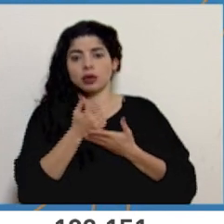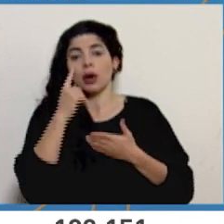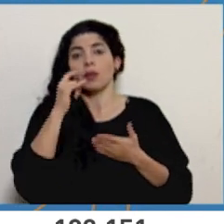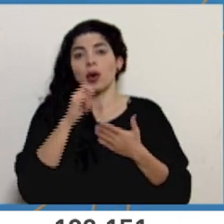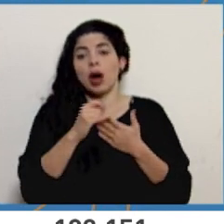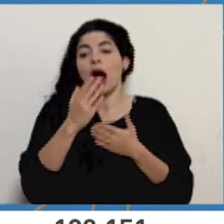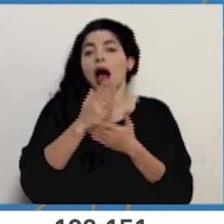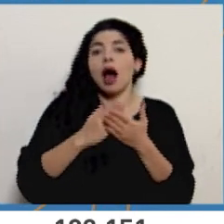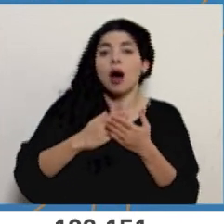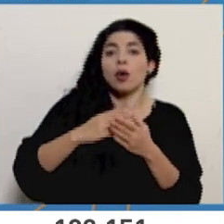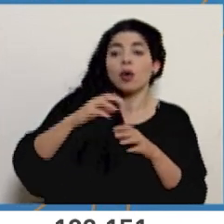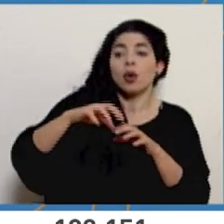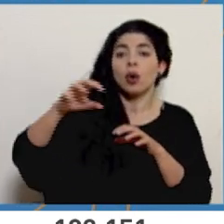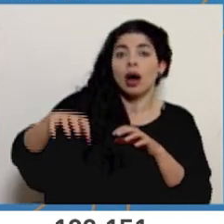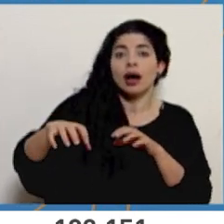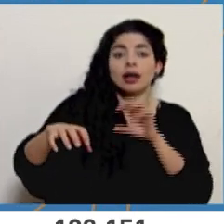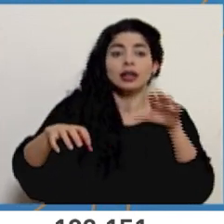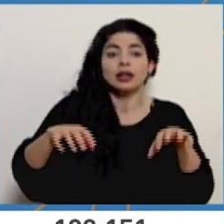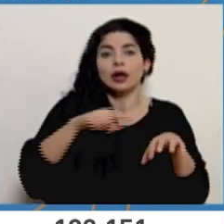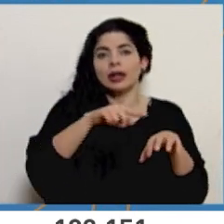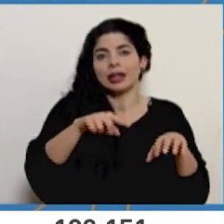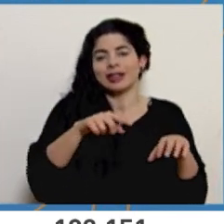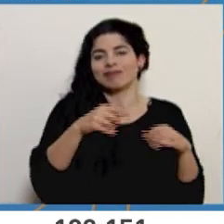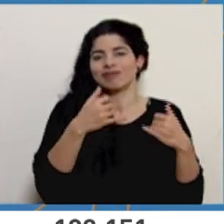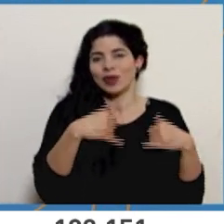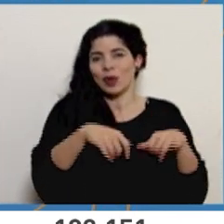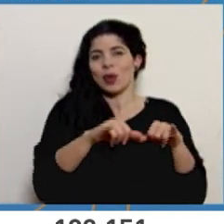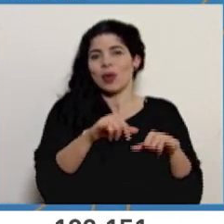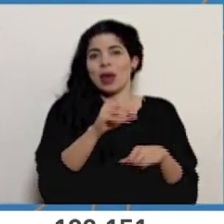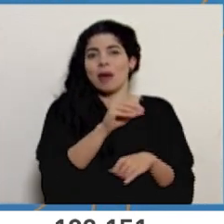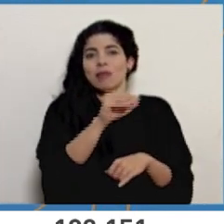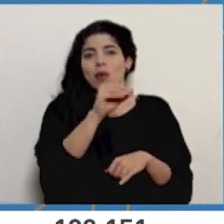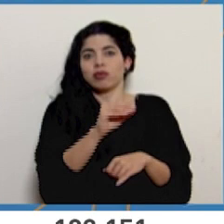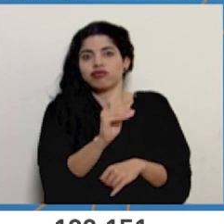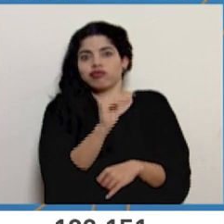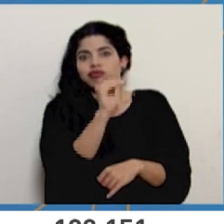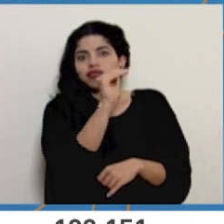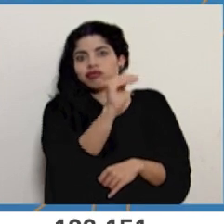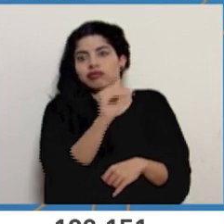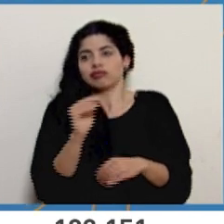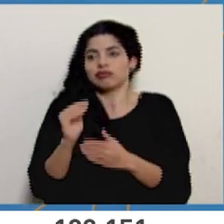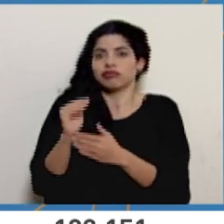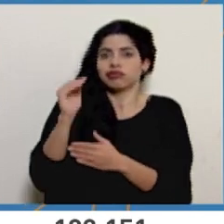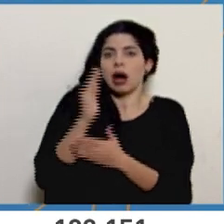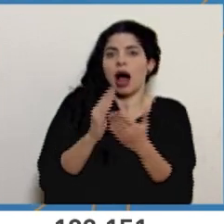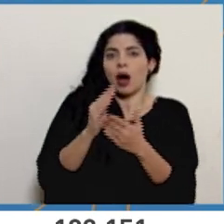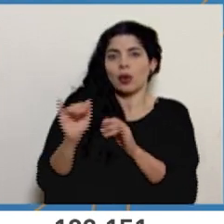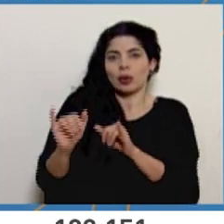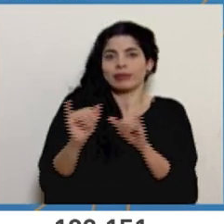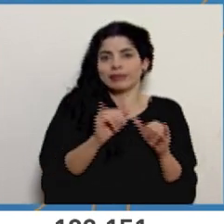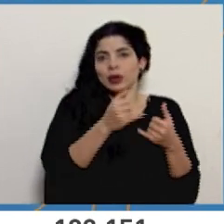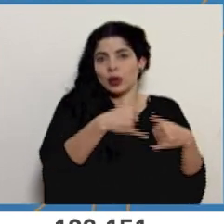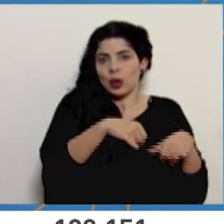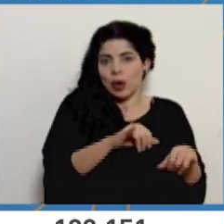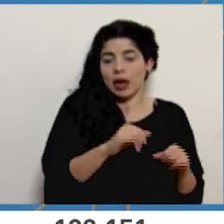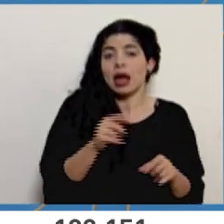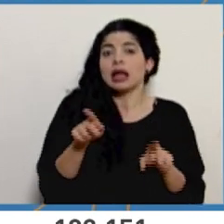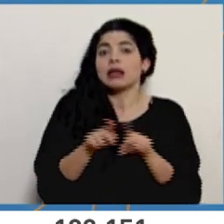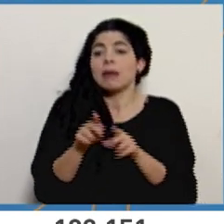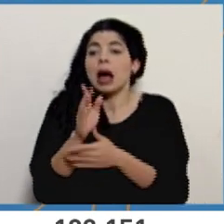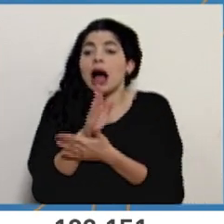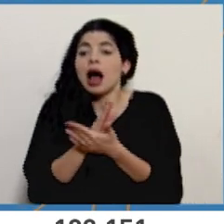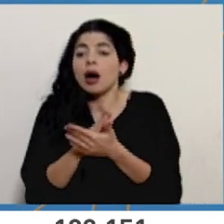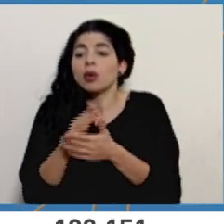cantones todavía se mantienen altas tasas de ataque y prevalecen también casos